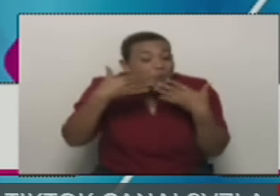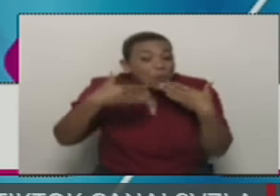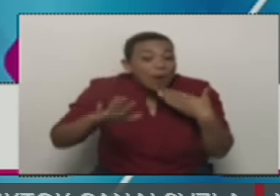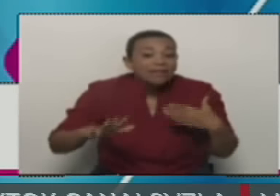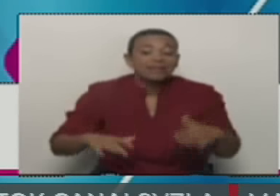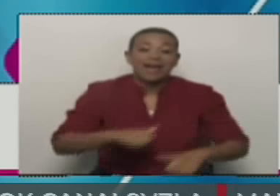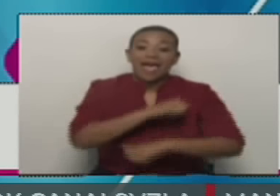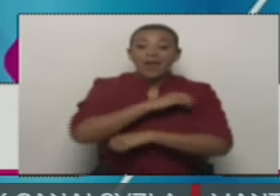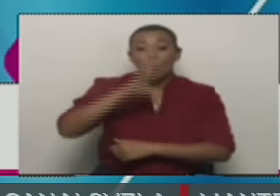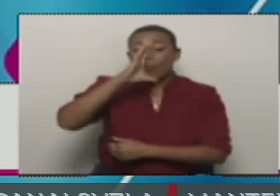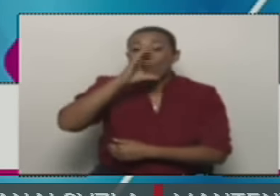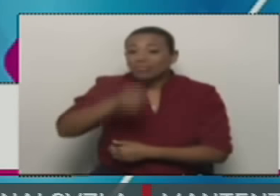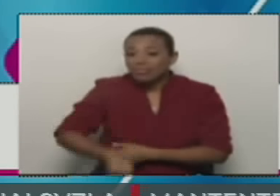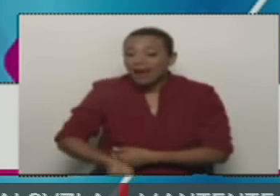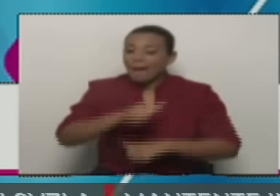Guanare